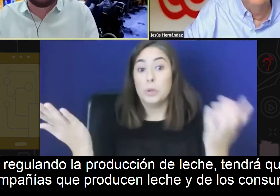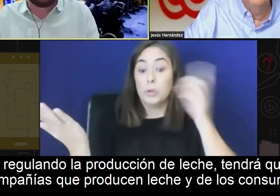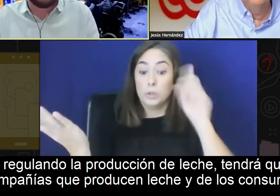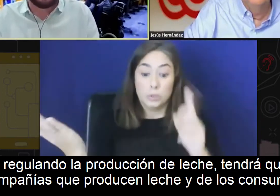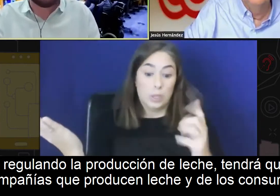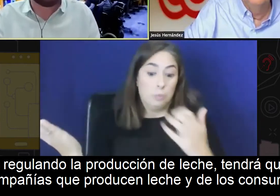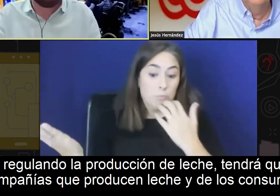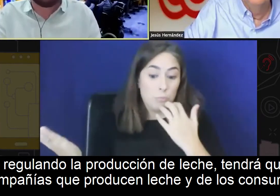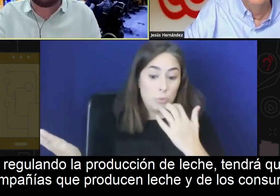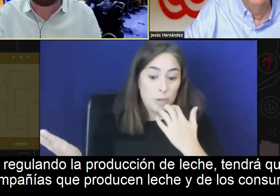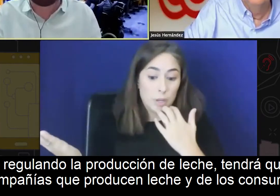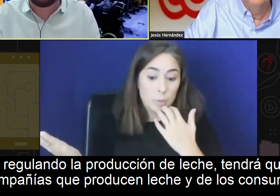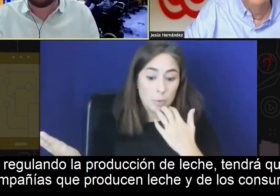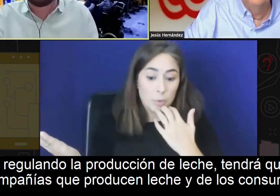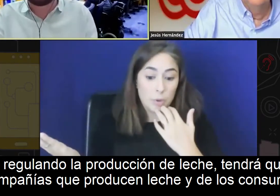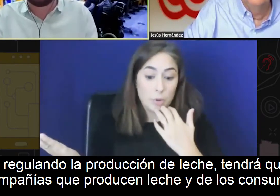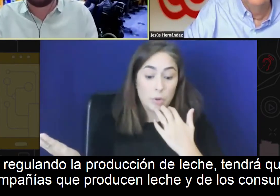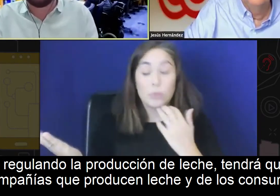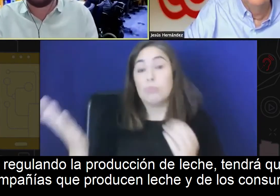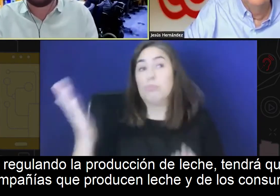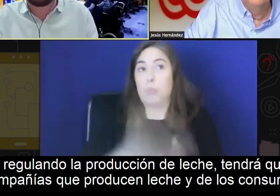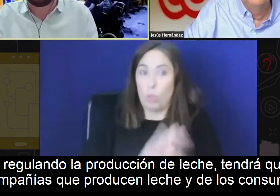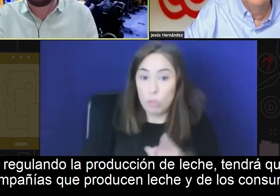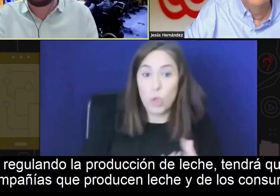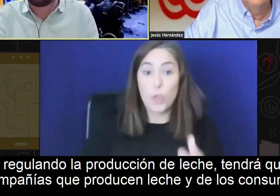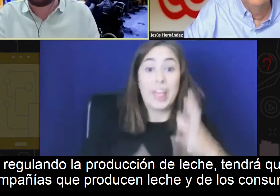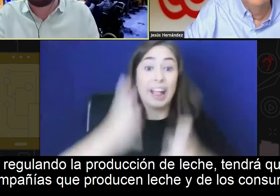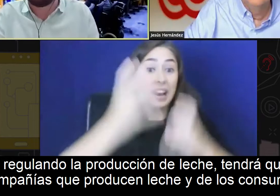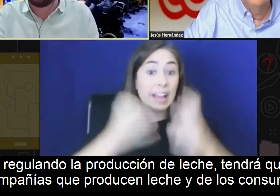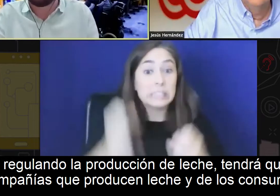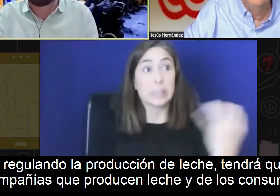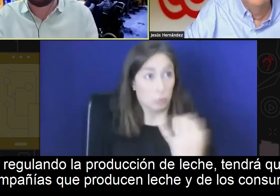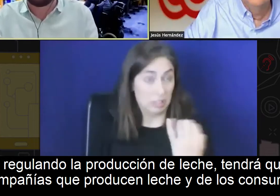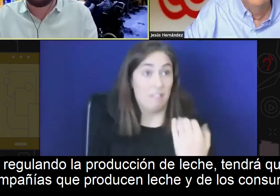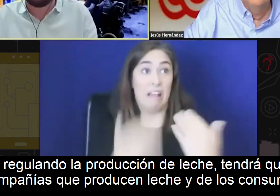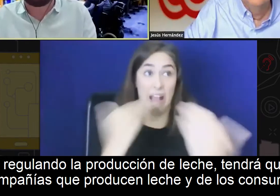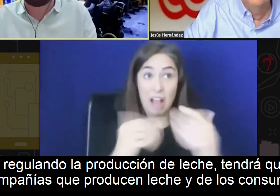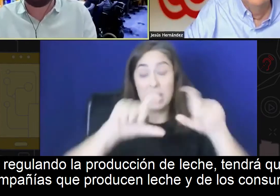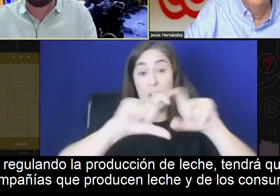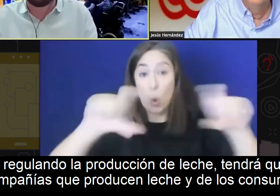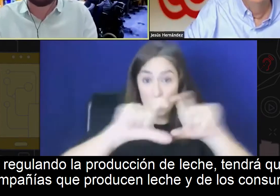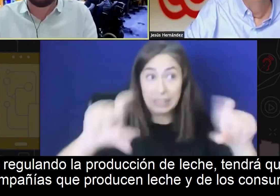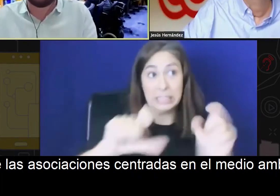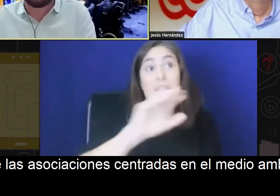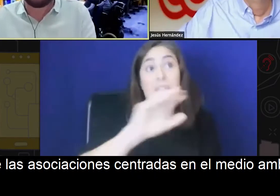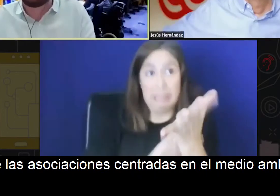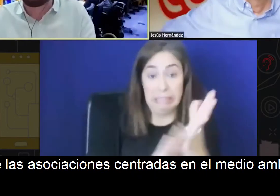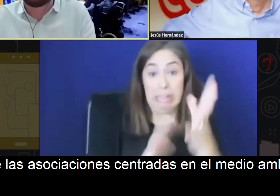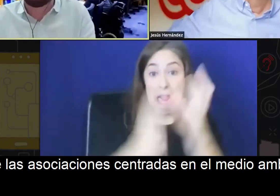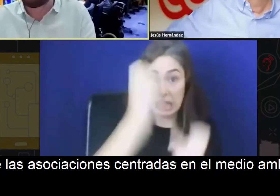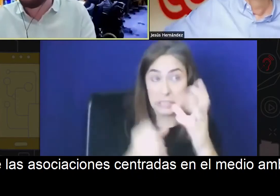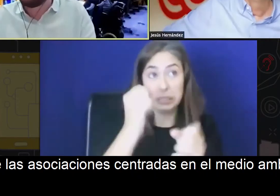tendrá que hablar con las compañías que producen leche y de los consumidores y de